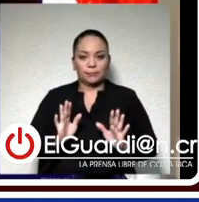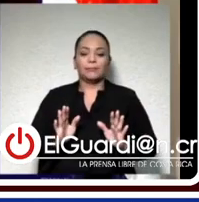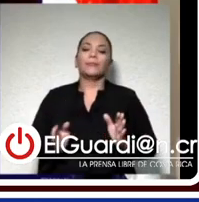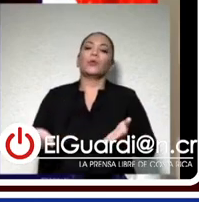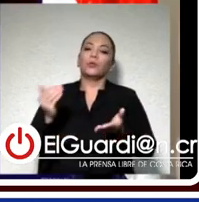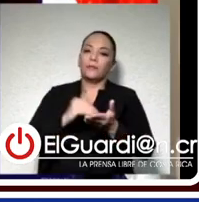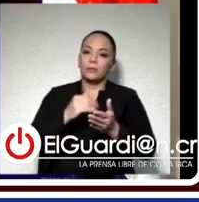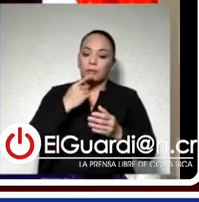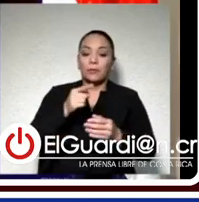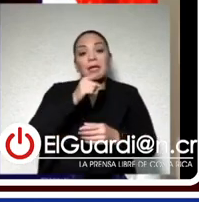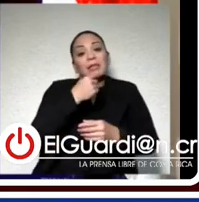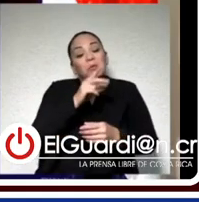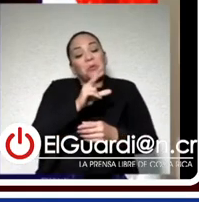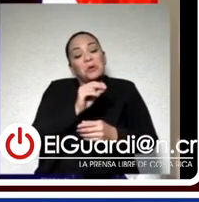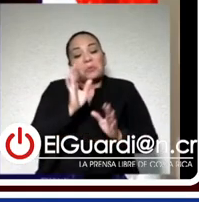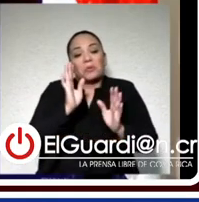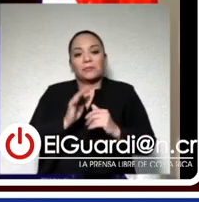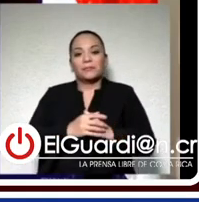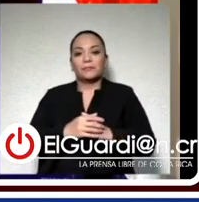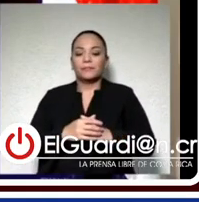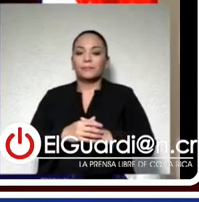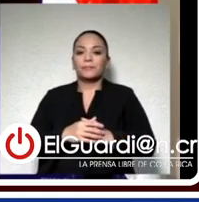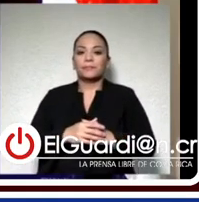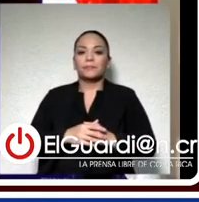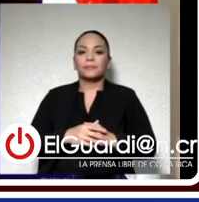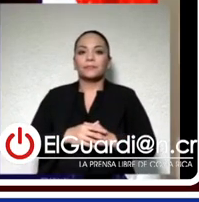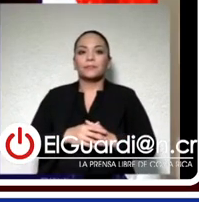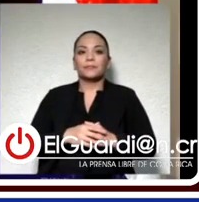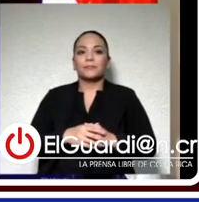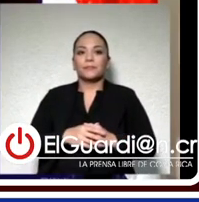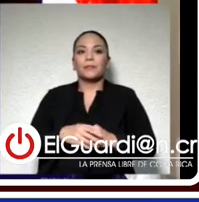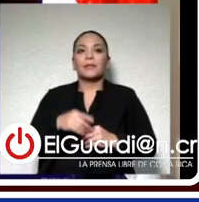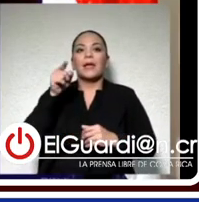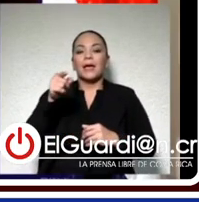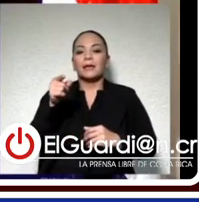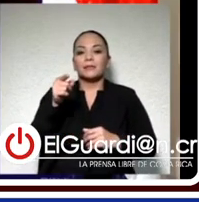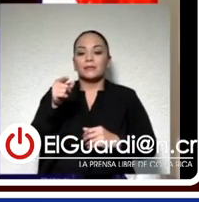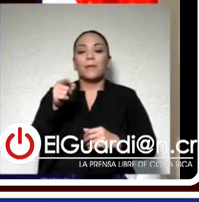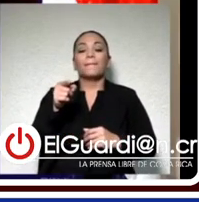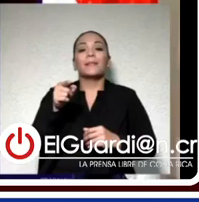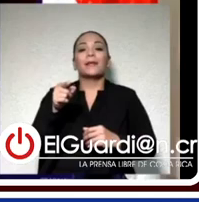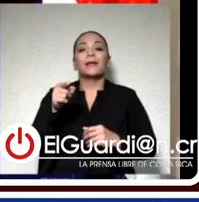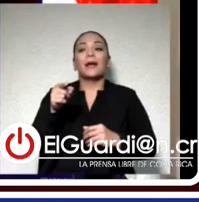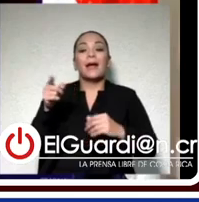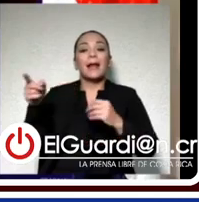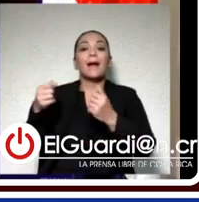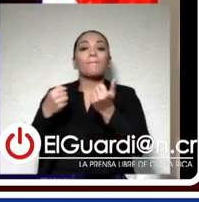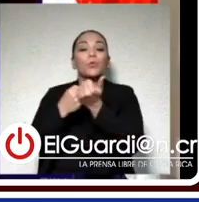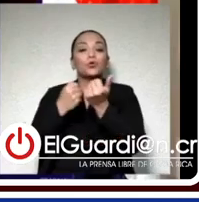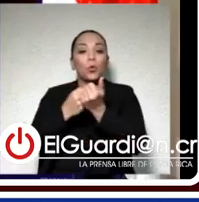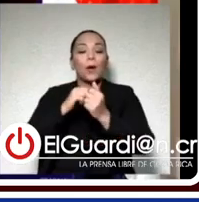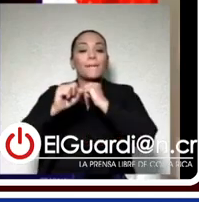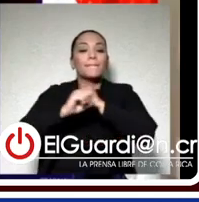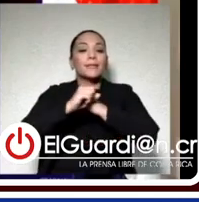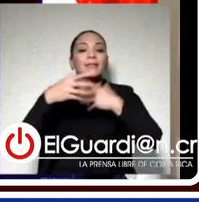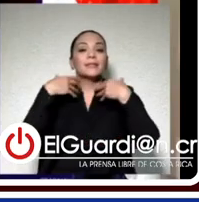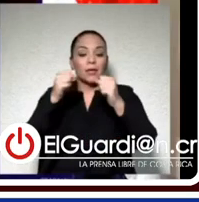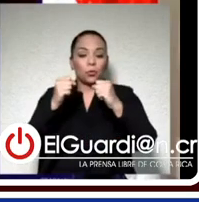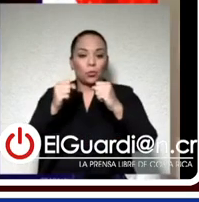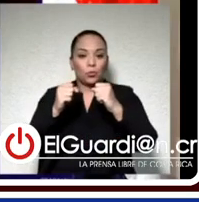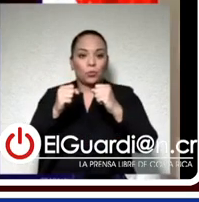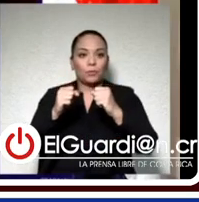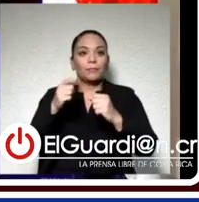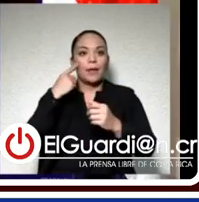veces, pero bueno, para lo que se hizo fue para la campaña de salud. Y les voy a poner el audio,